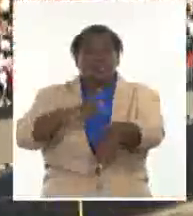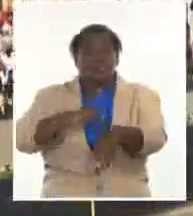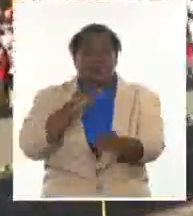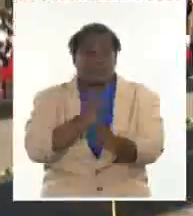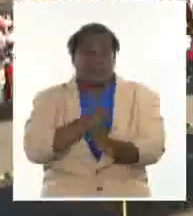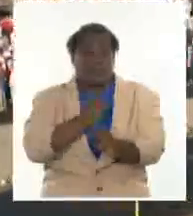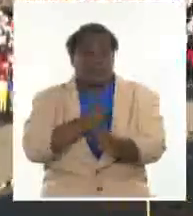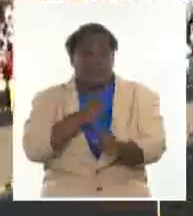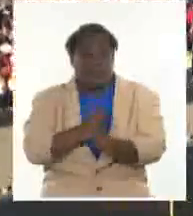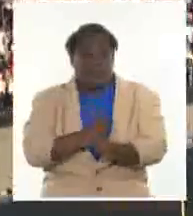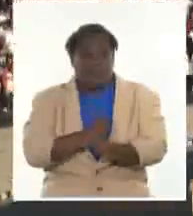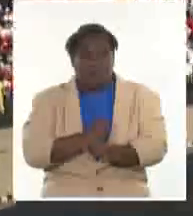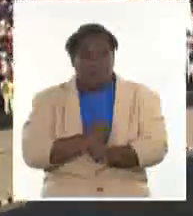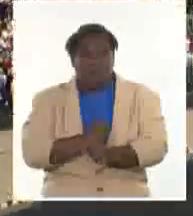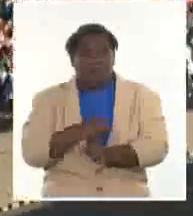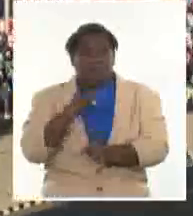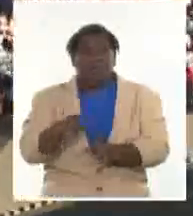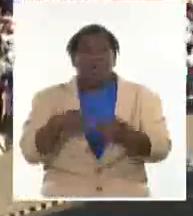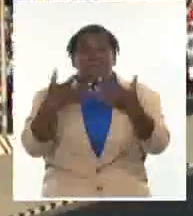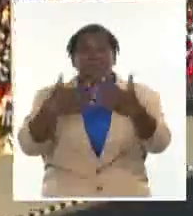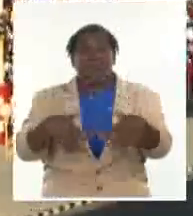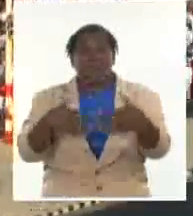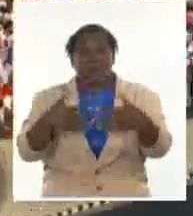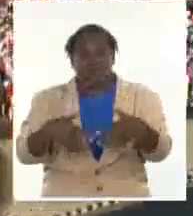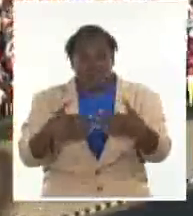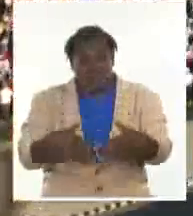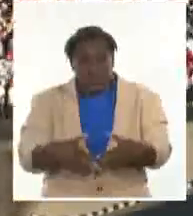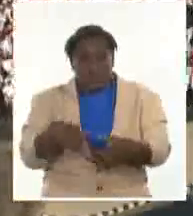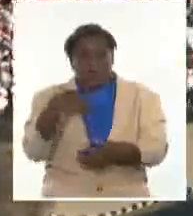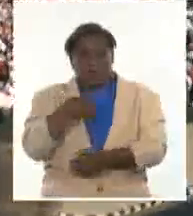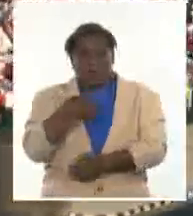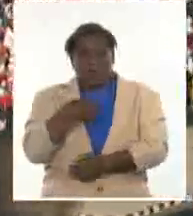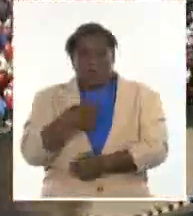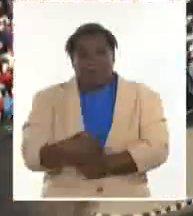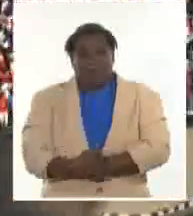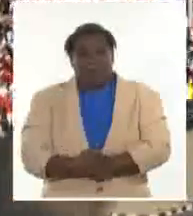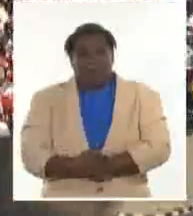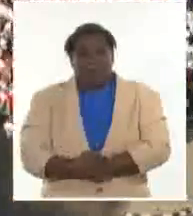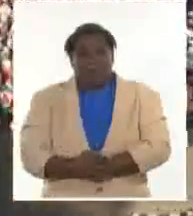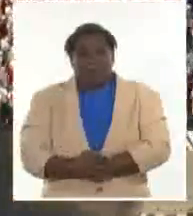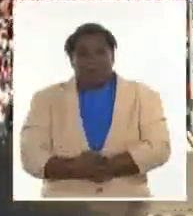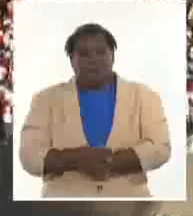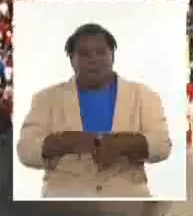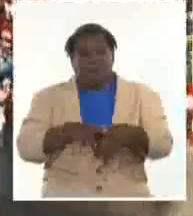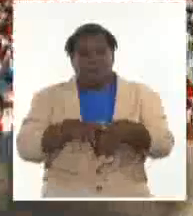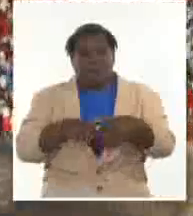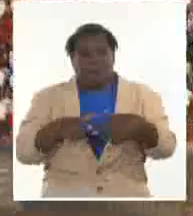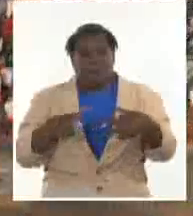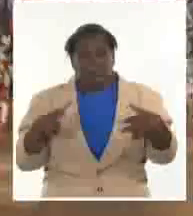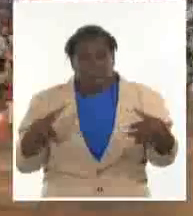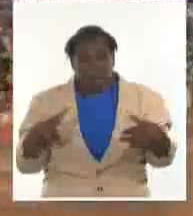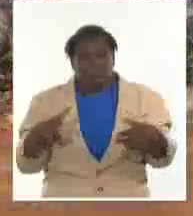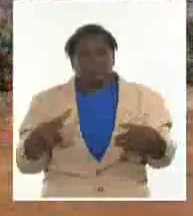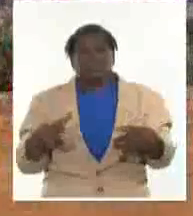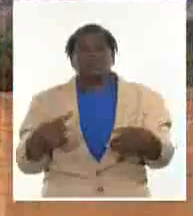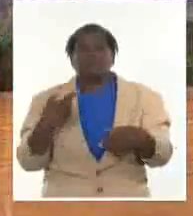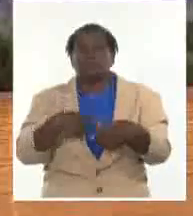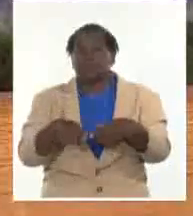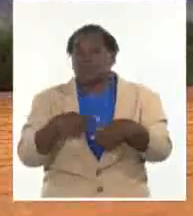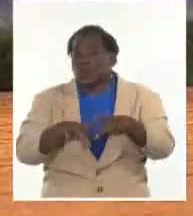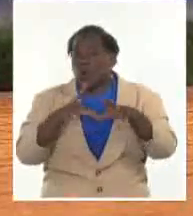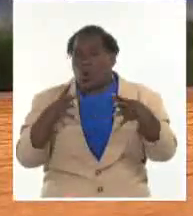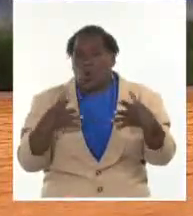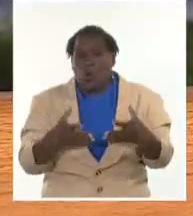y las capacidades productivas existentes, incrementar los renglones vinculados con